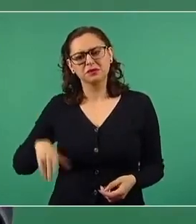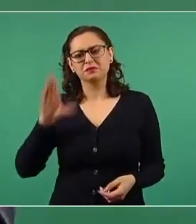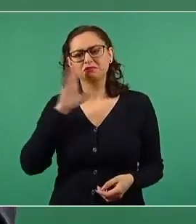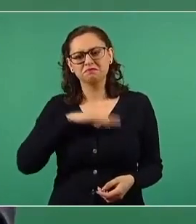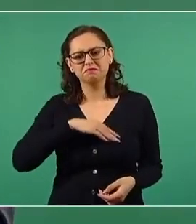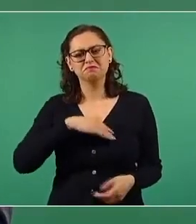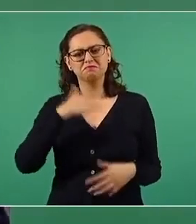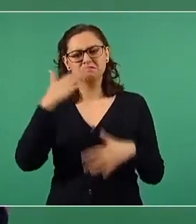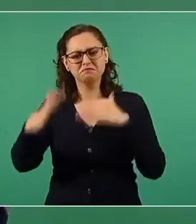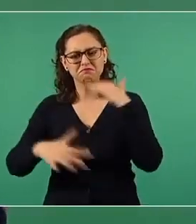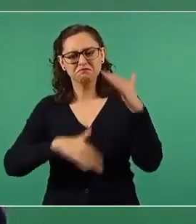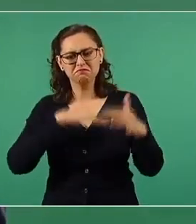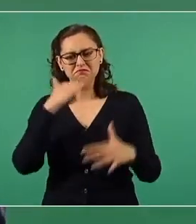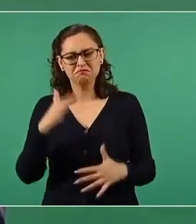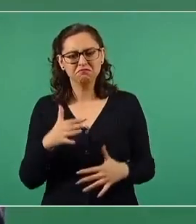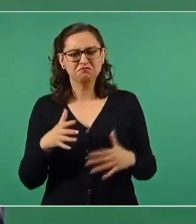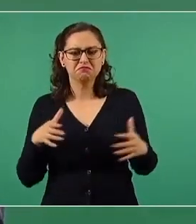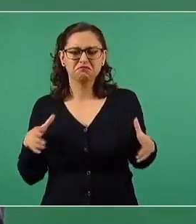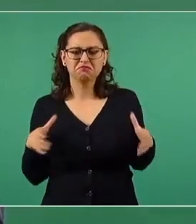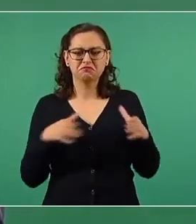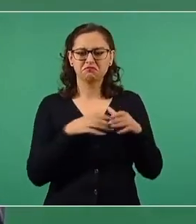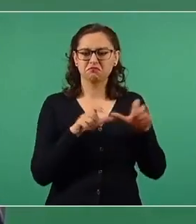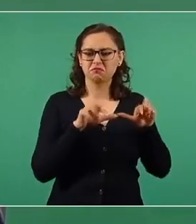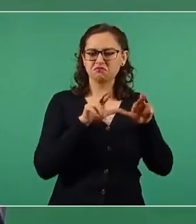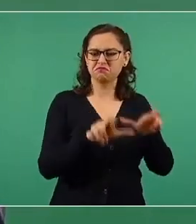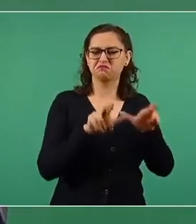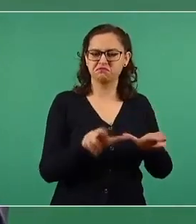si por la desigualdad,